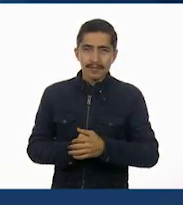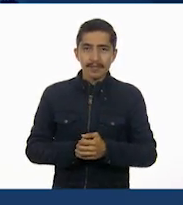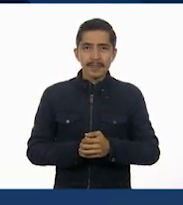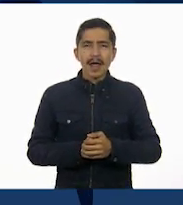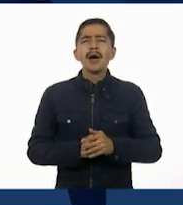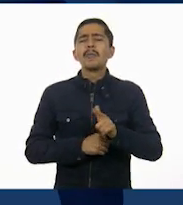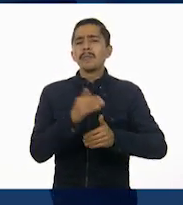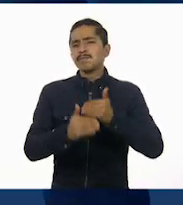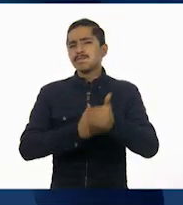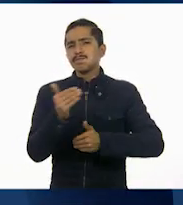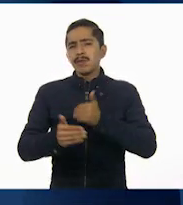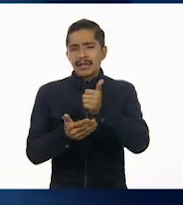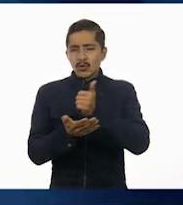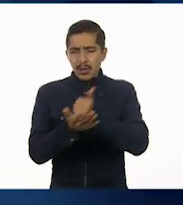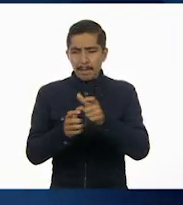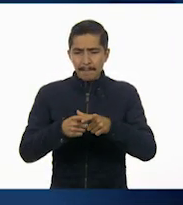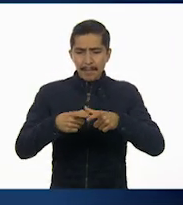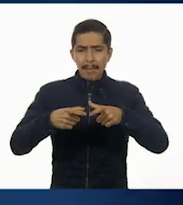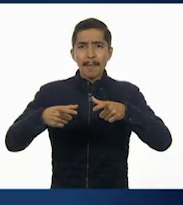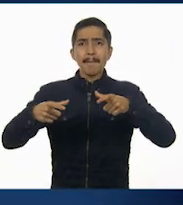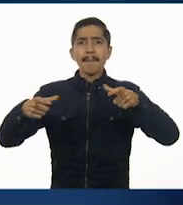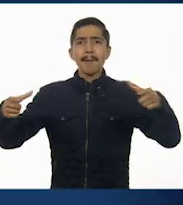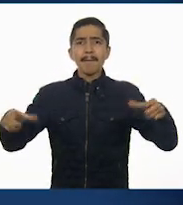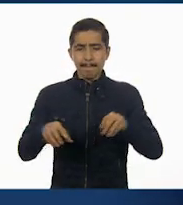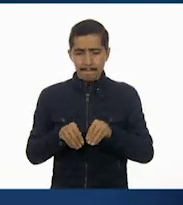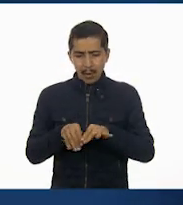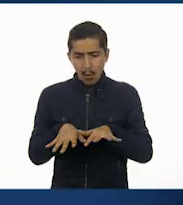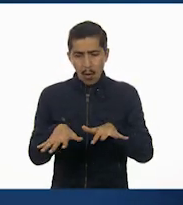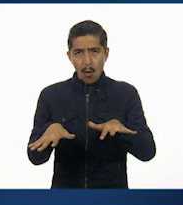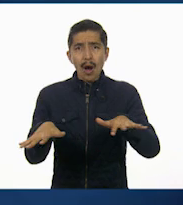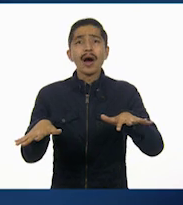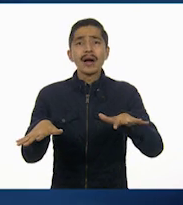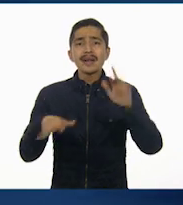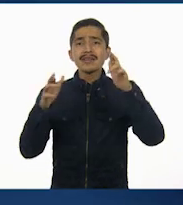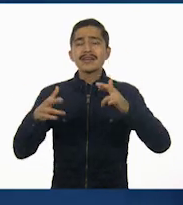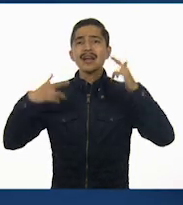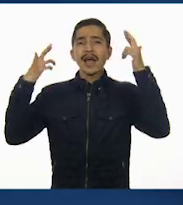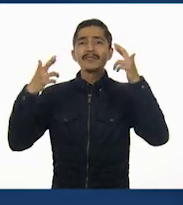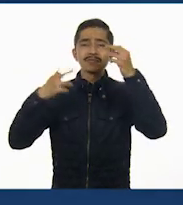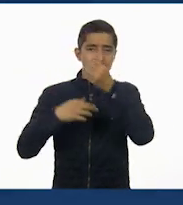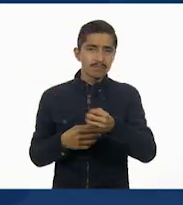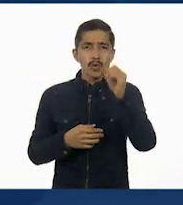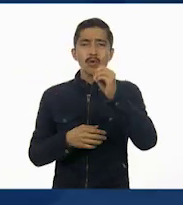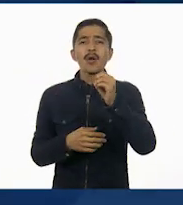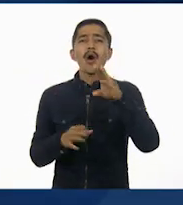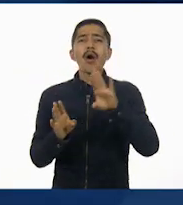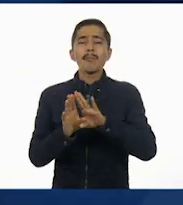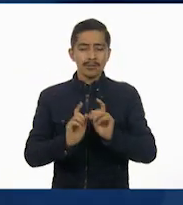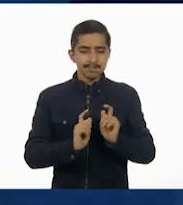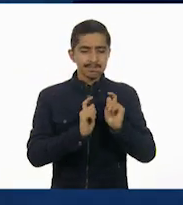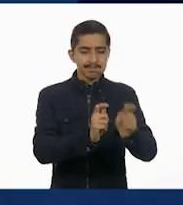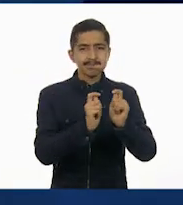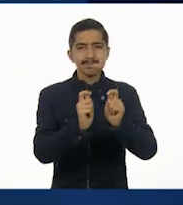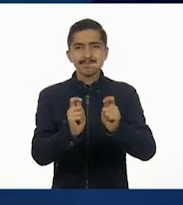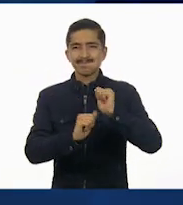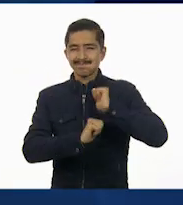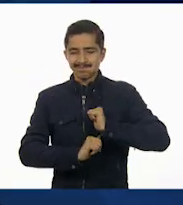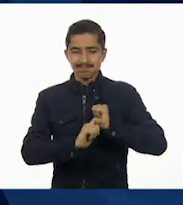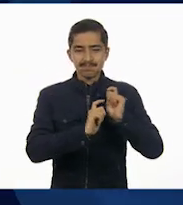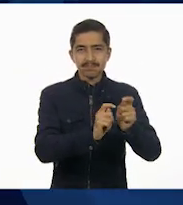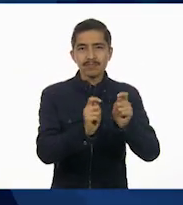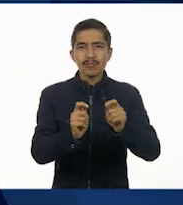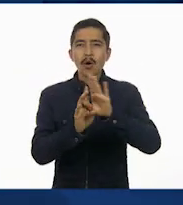Conforme la ciudad creció y su influencia se extendió, los reyes se vieron obligados a nombrar diversos funcionarios, tales